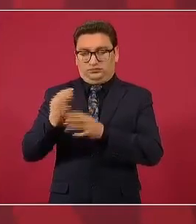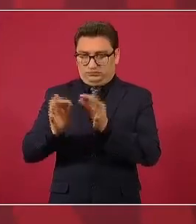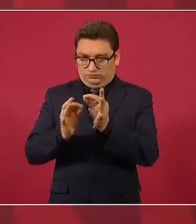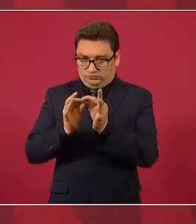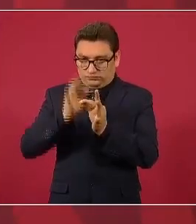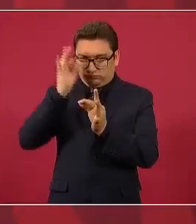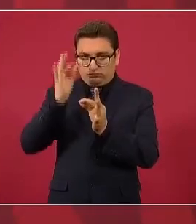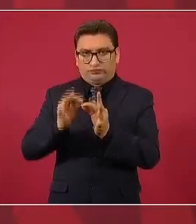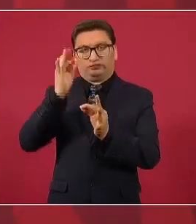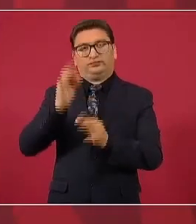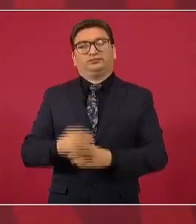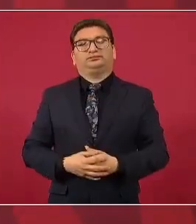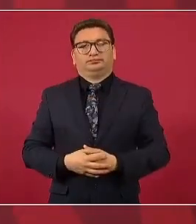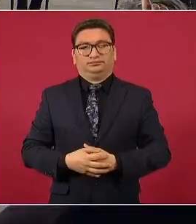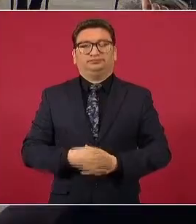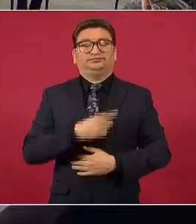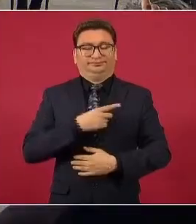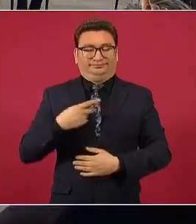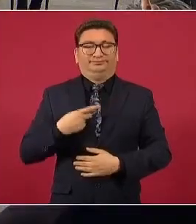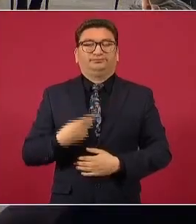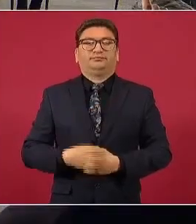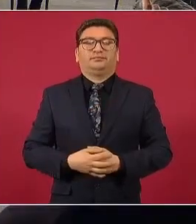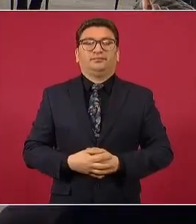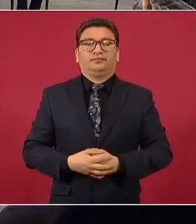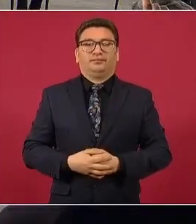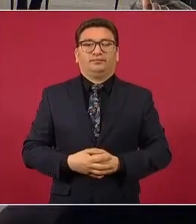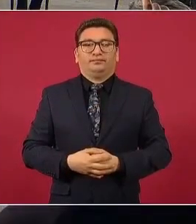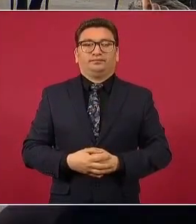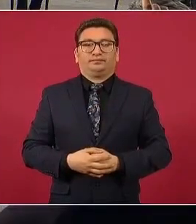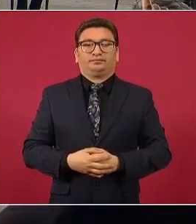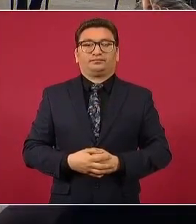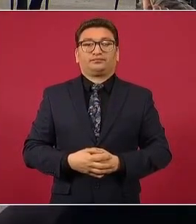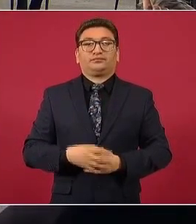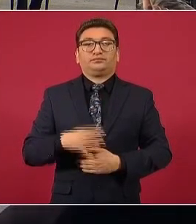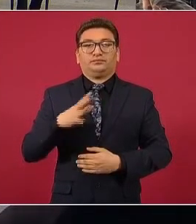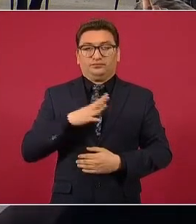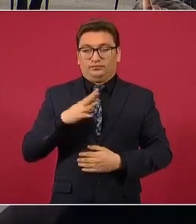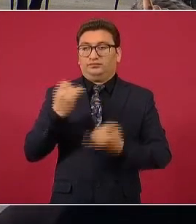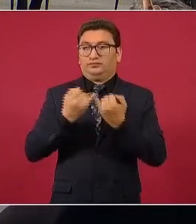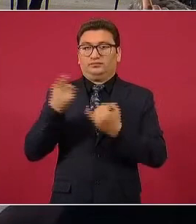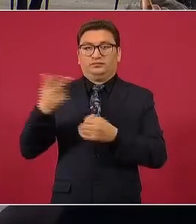dejar concluido. Y tenemos el de